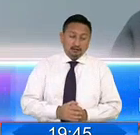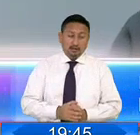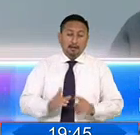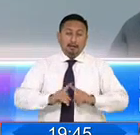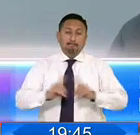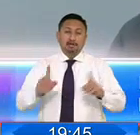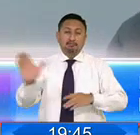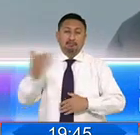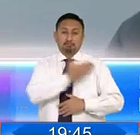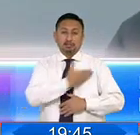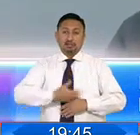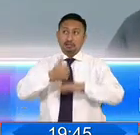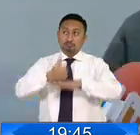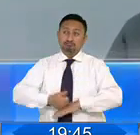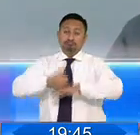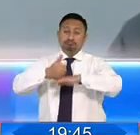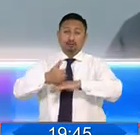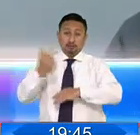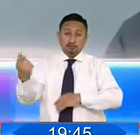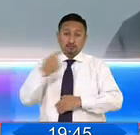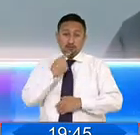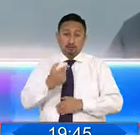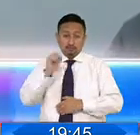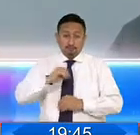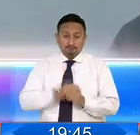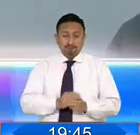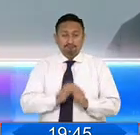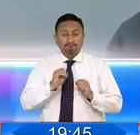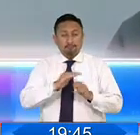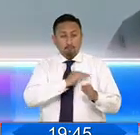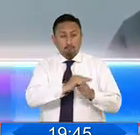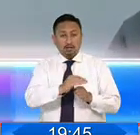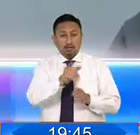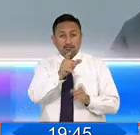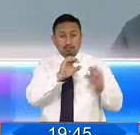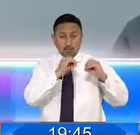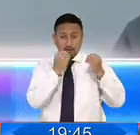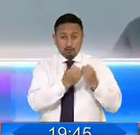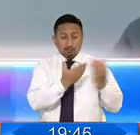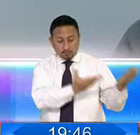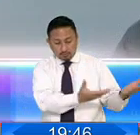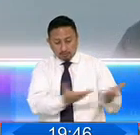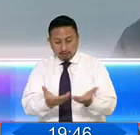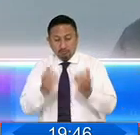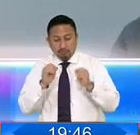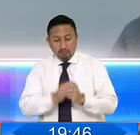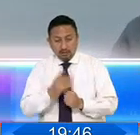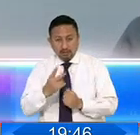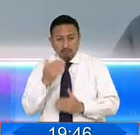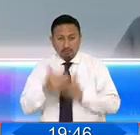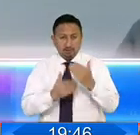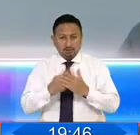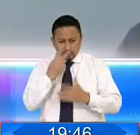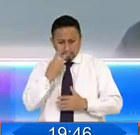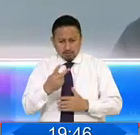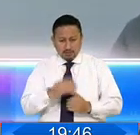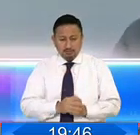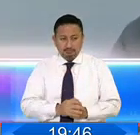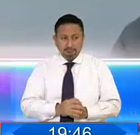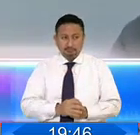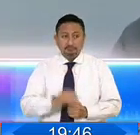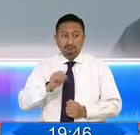la presidencia, la máxima autoridad ha solicitado que se le invite a la organización política para que sea parte de este proceso, como le